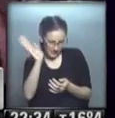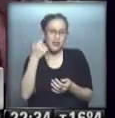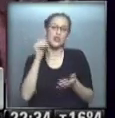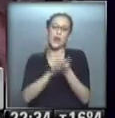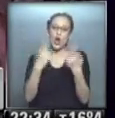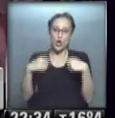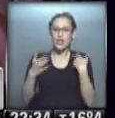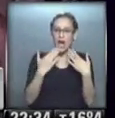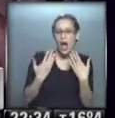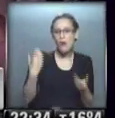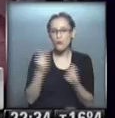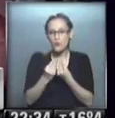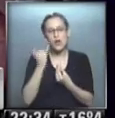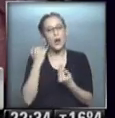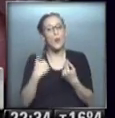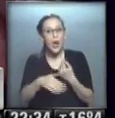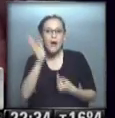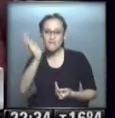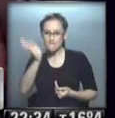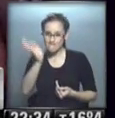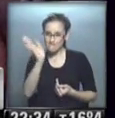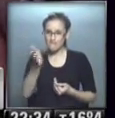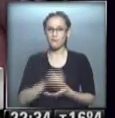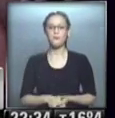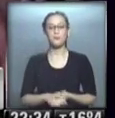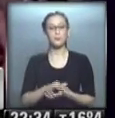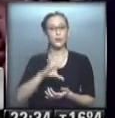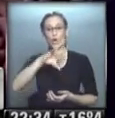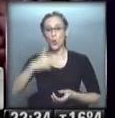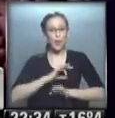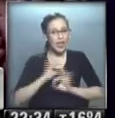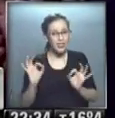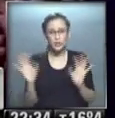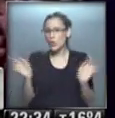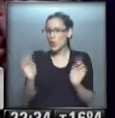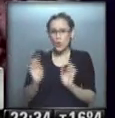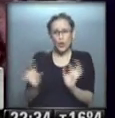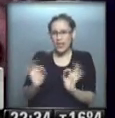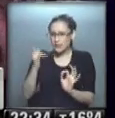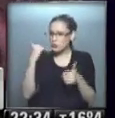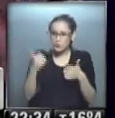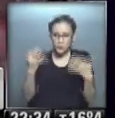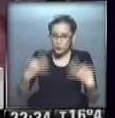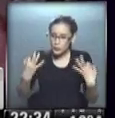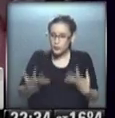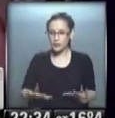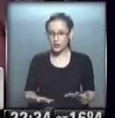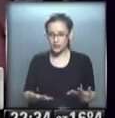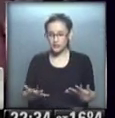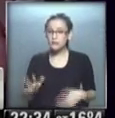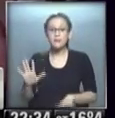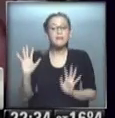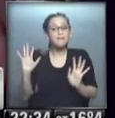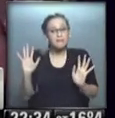de más ya van a tener su respuesta. Por eso, en concreto no hubo nada, delito no hubo. No hubo ningún delito, estamos sobreseídos todos en esta causa. Y bueno,